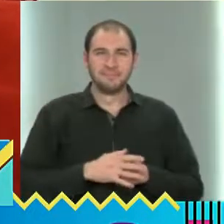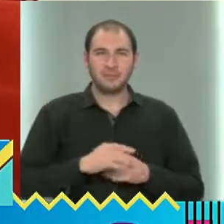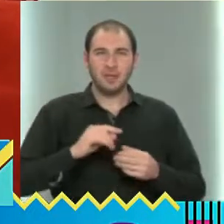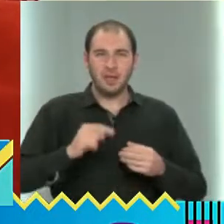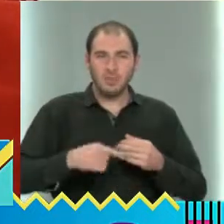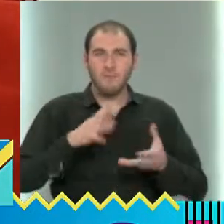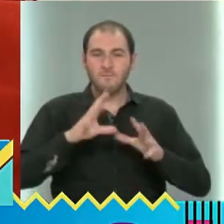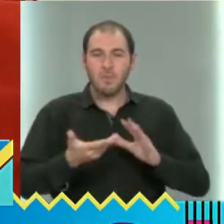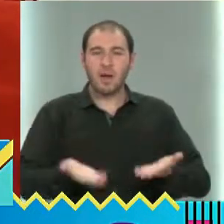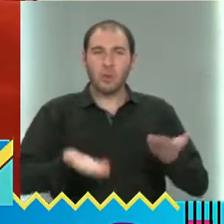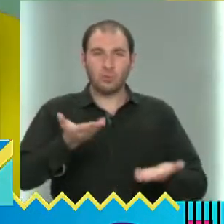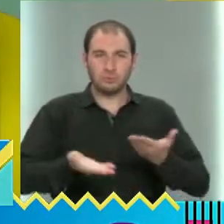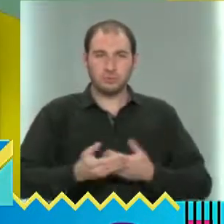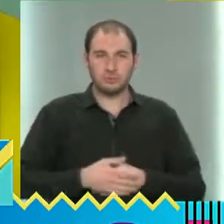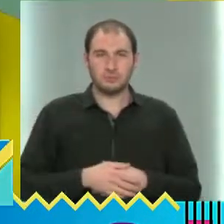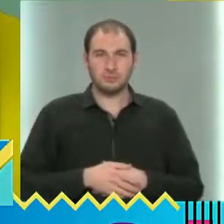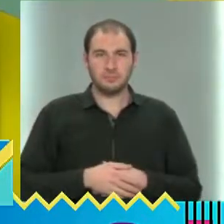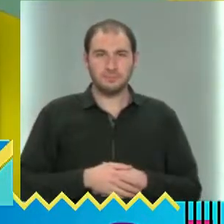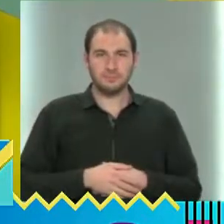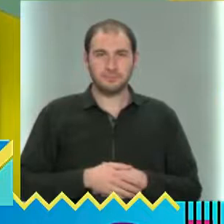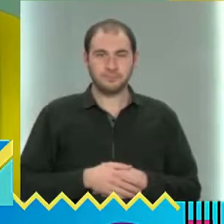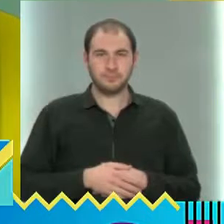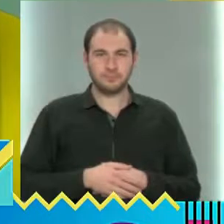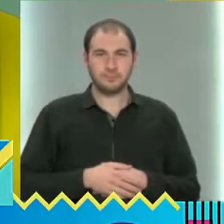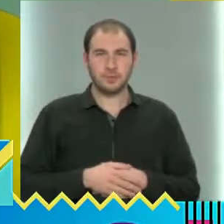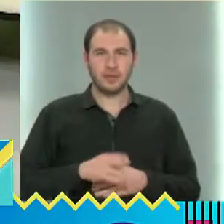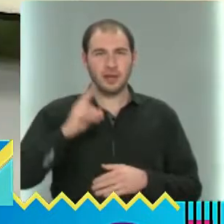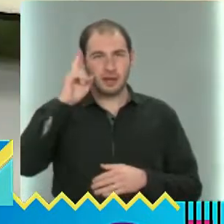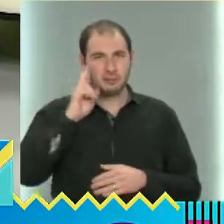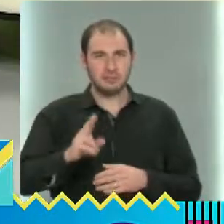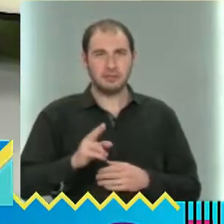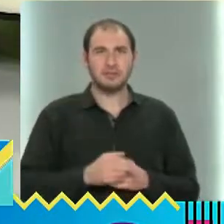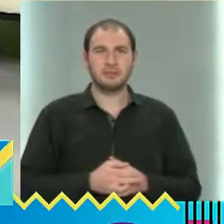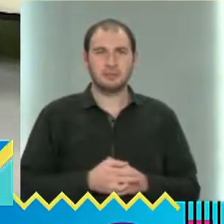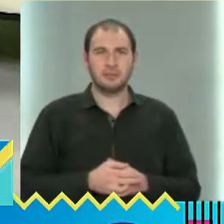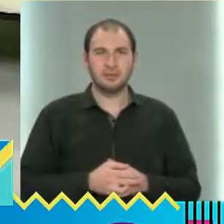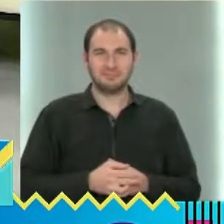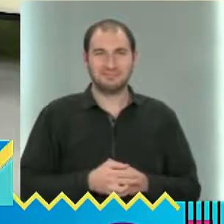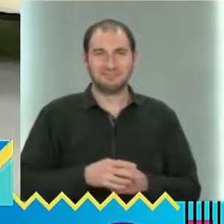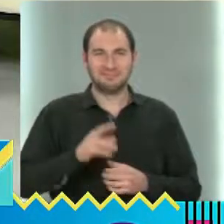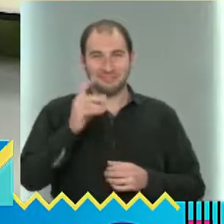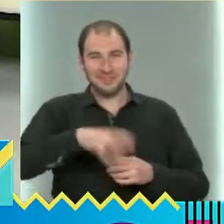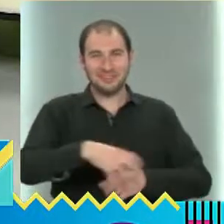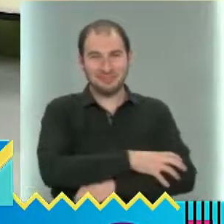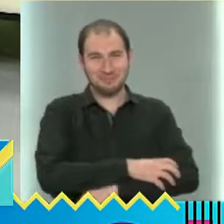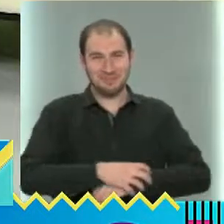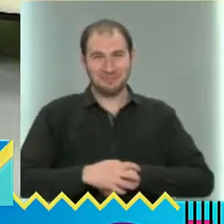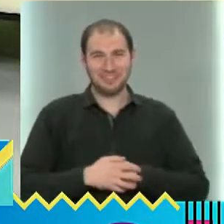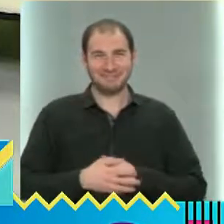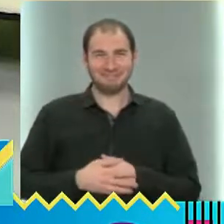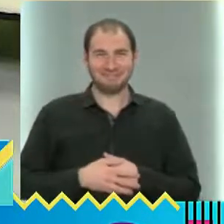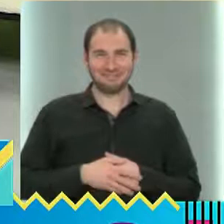más justos y con el respeto y el rescate de las clases más